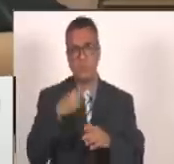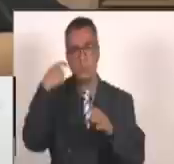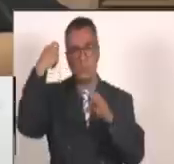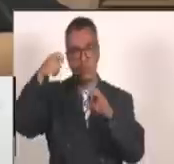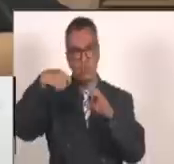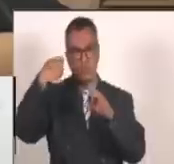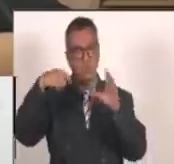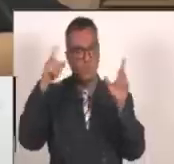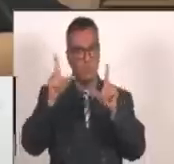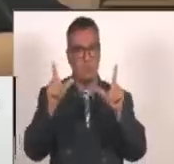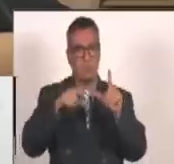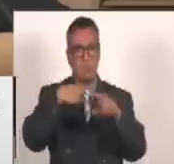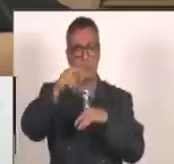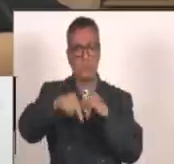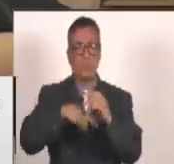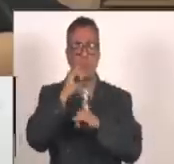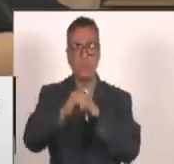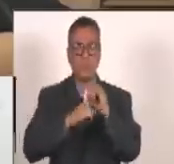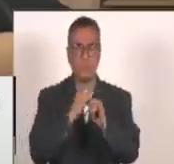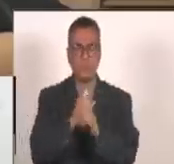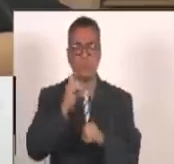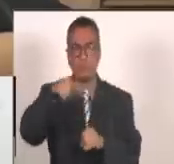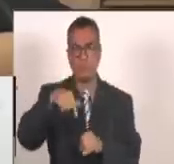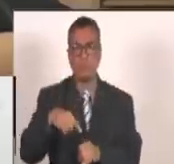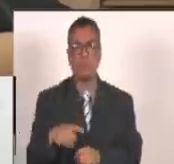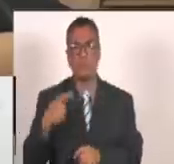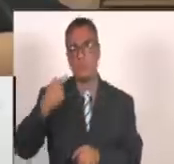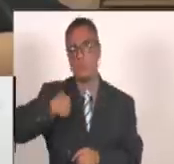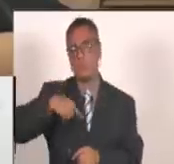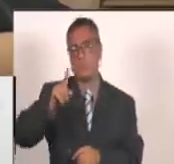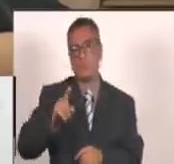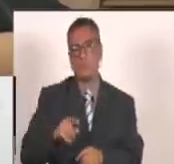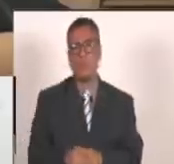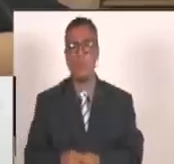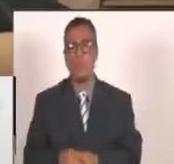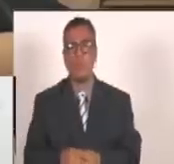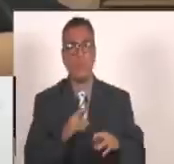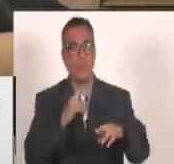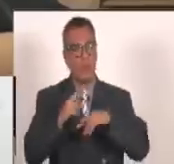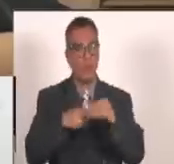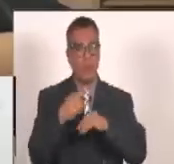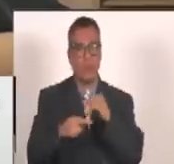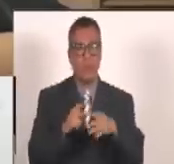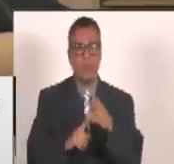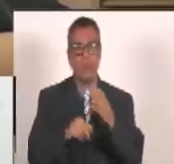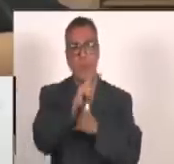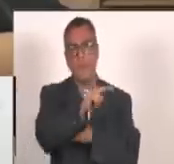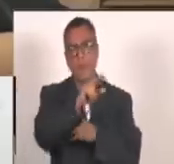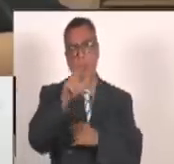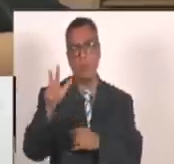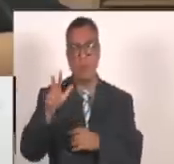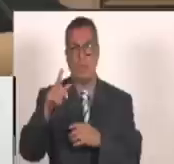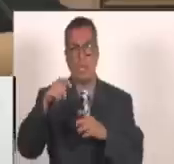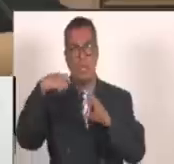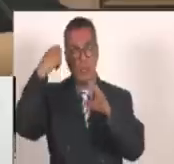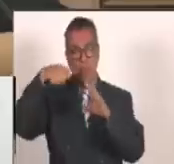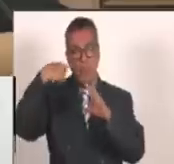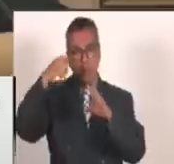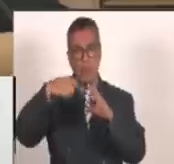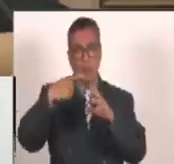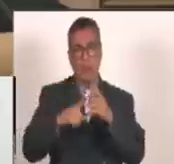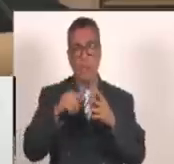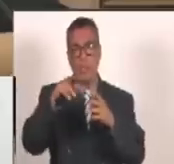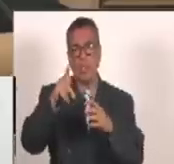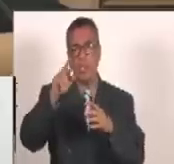el cine nacional como internacional, que tiene en su haber la realización de más de 23 películas